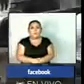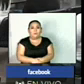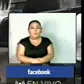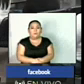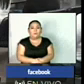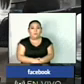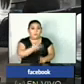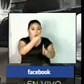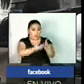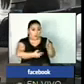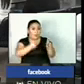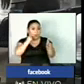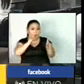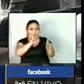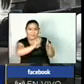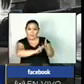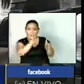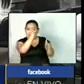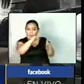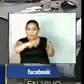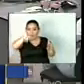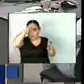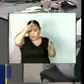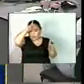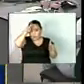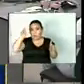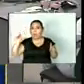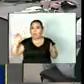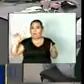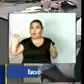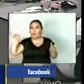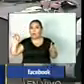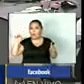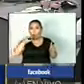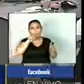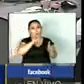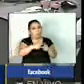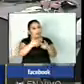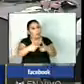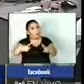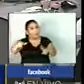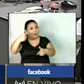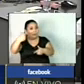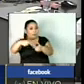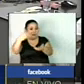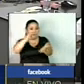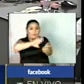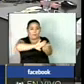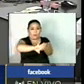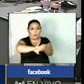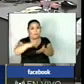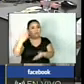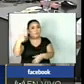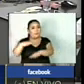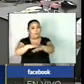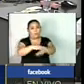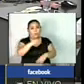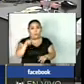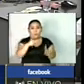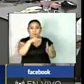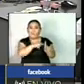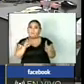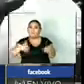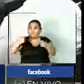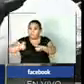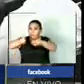la líder opositora peruana Keiko Fujimori tendrá libertad bajo fianza así lo anunció el jueves el poder judicial Fujimori estaba en